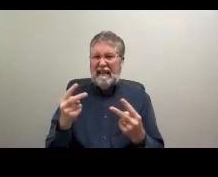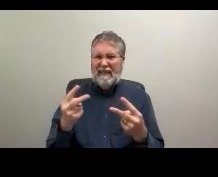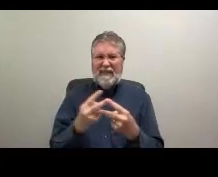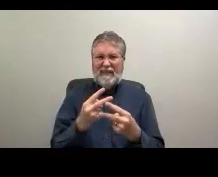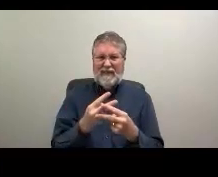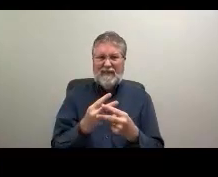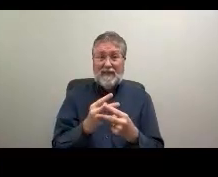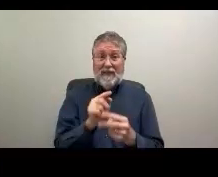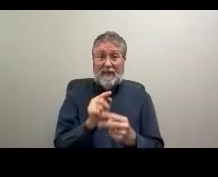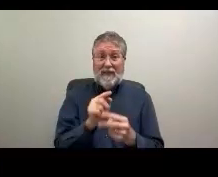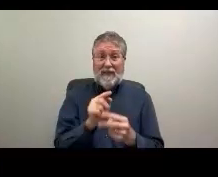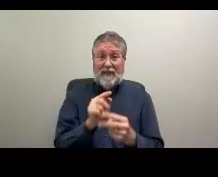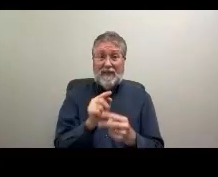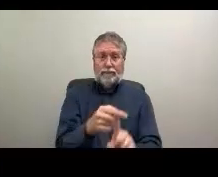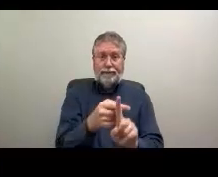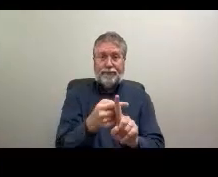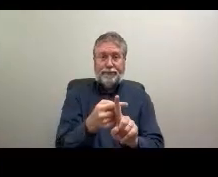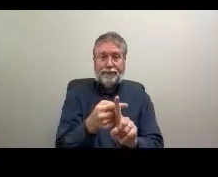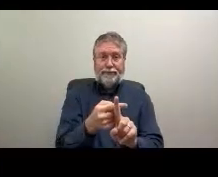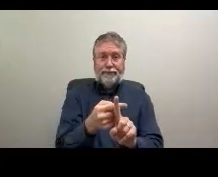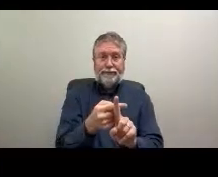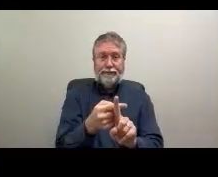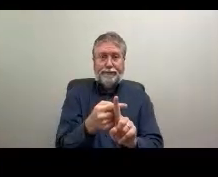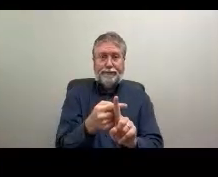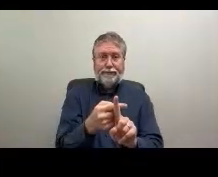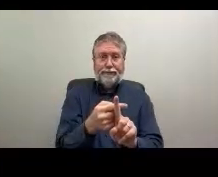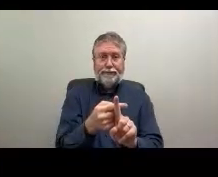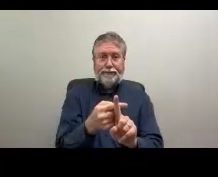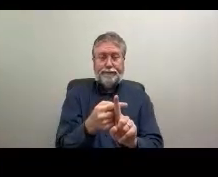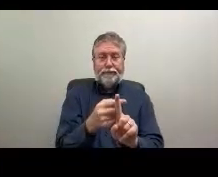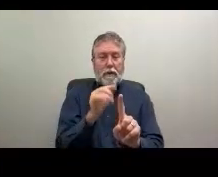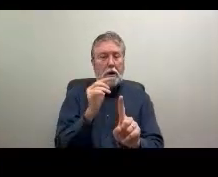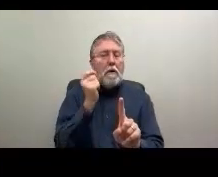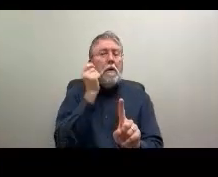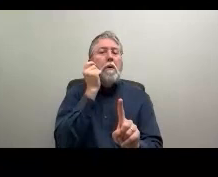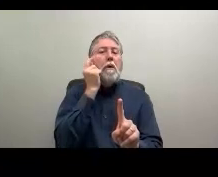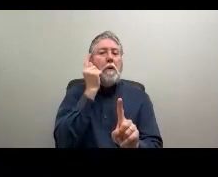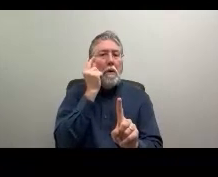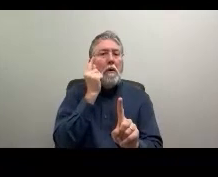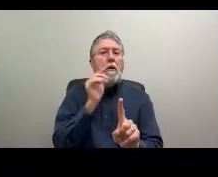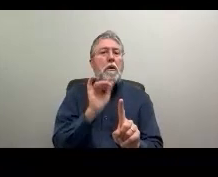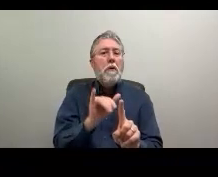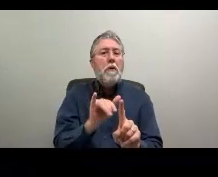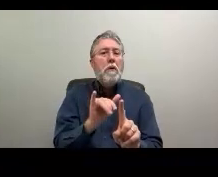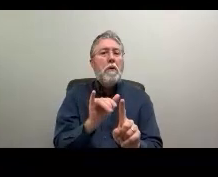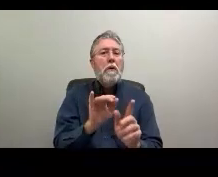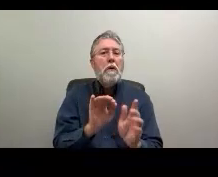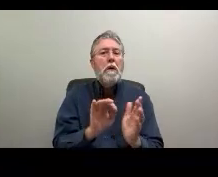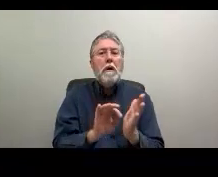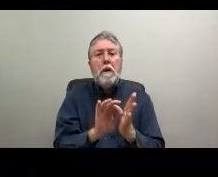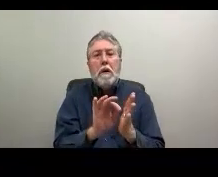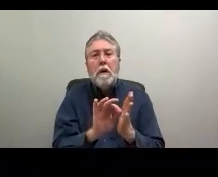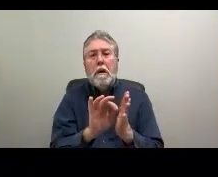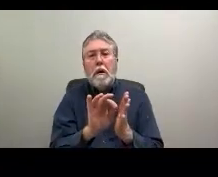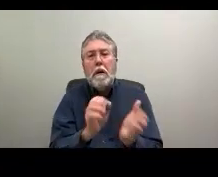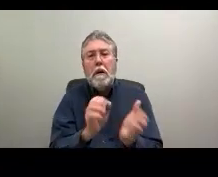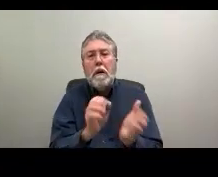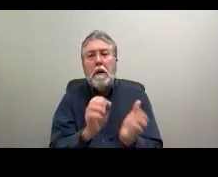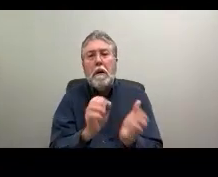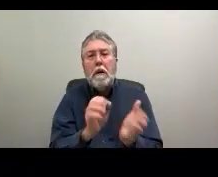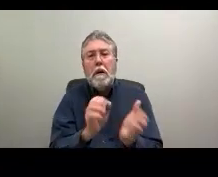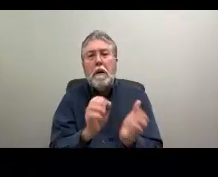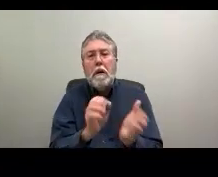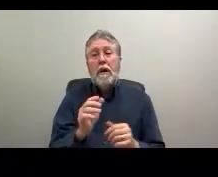población, para que entonces el investigador pueda tomarla antes de cualquier evento o después, como